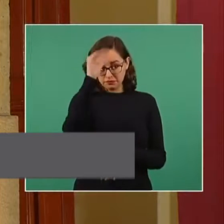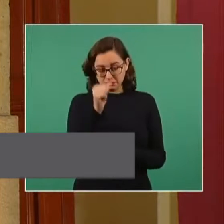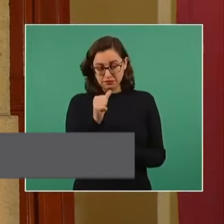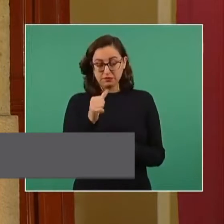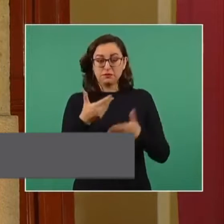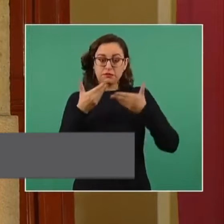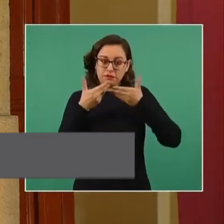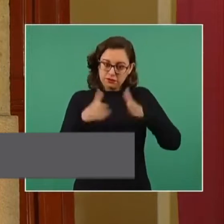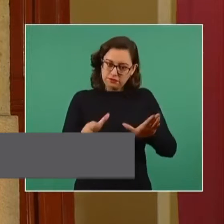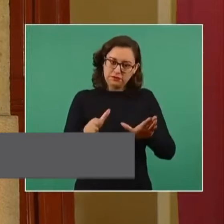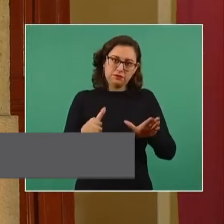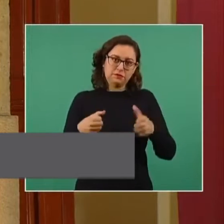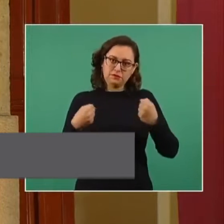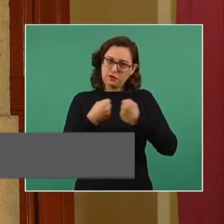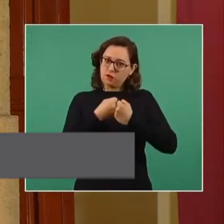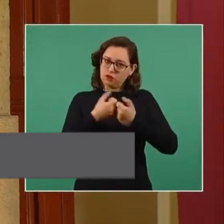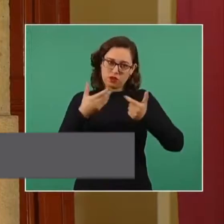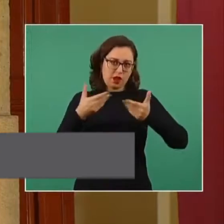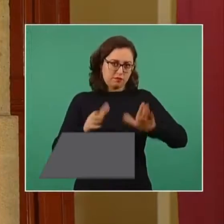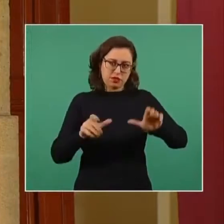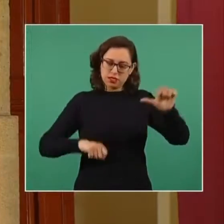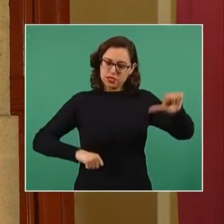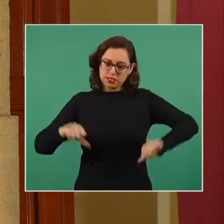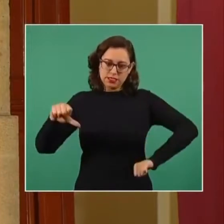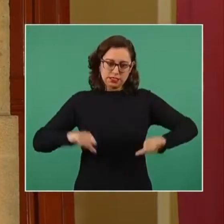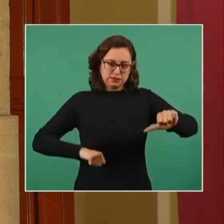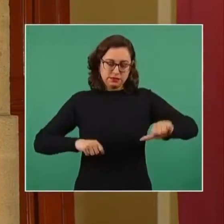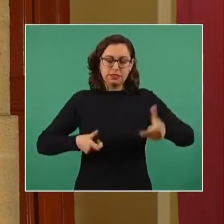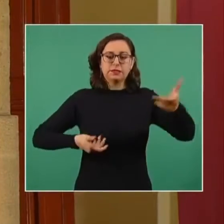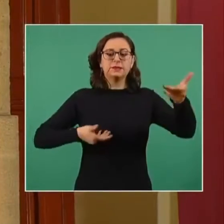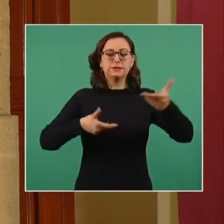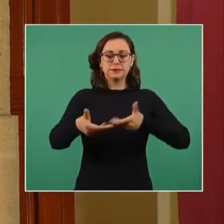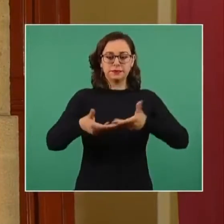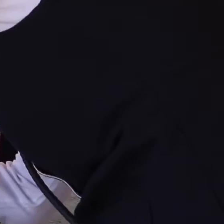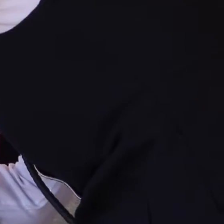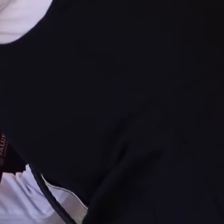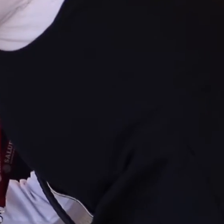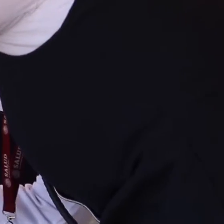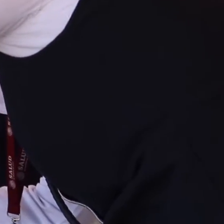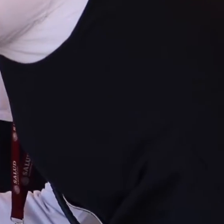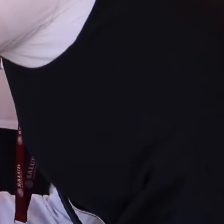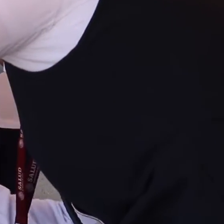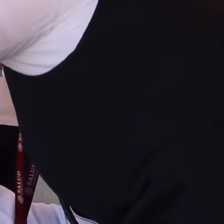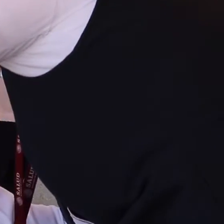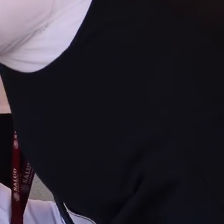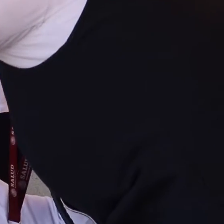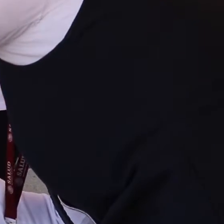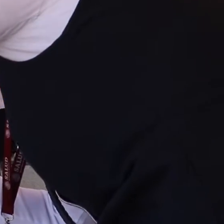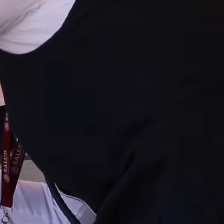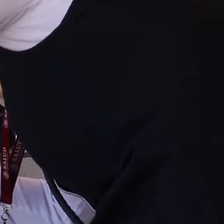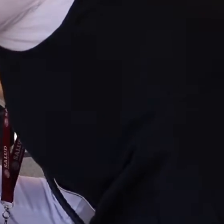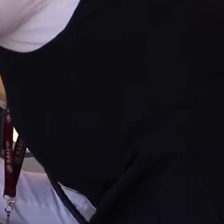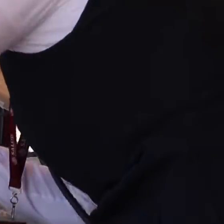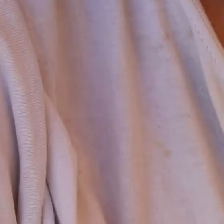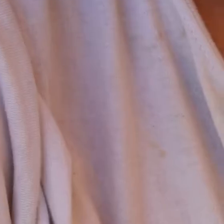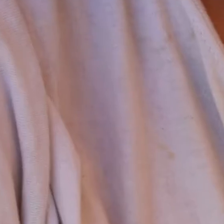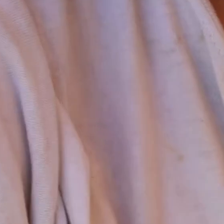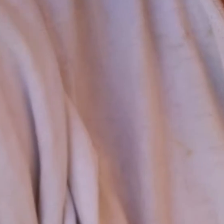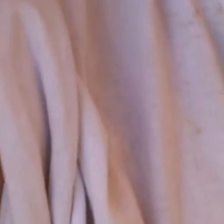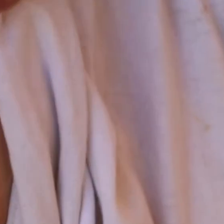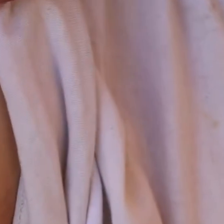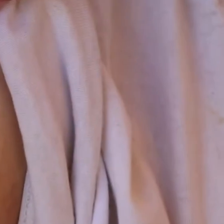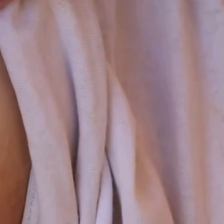o casi todas las actividades en la frontera entre México y los Estados Unidos. No existe una fecha de cuándo llegan estas vacunas a